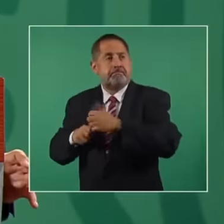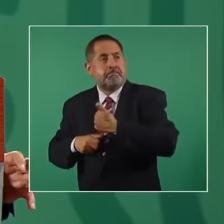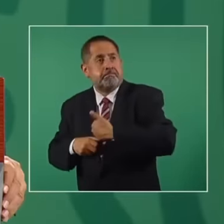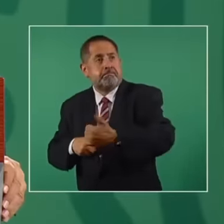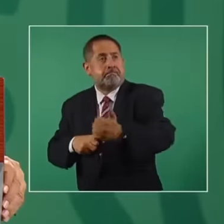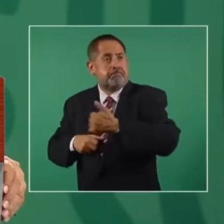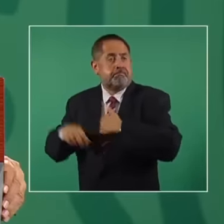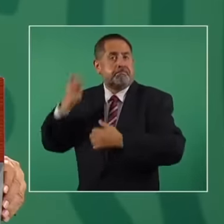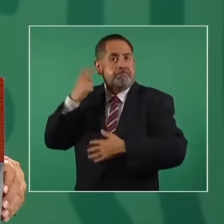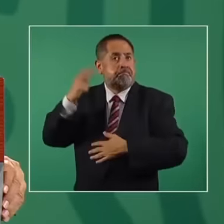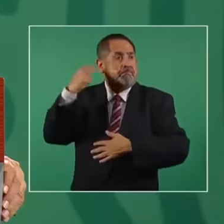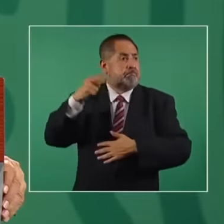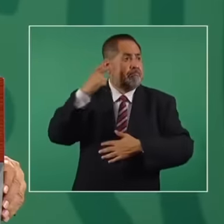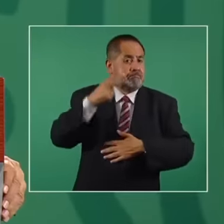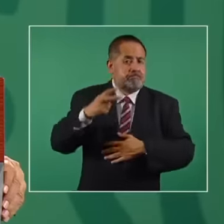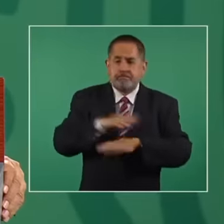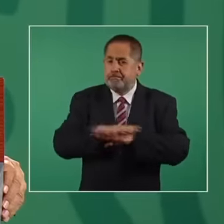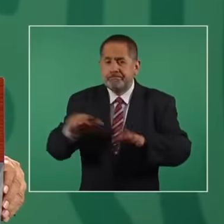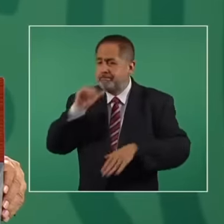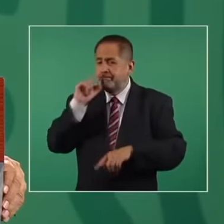hay trenes de pasajeros.